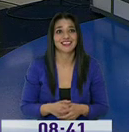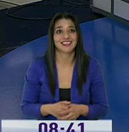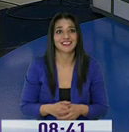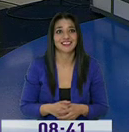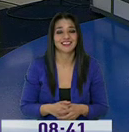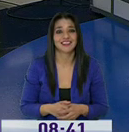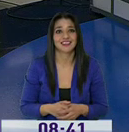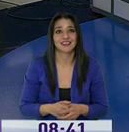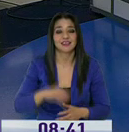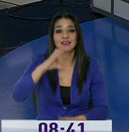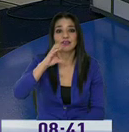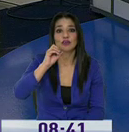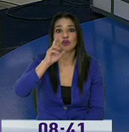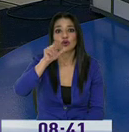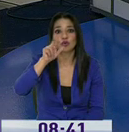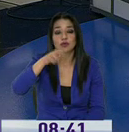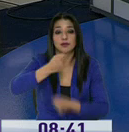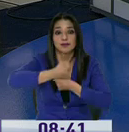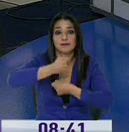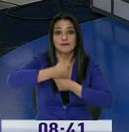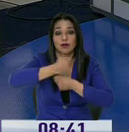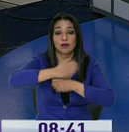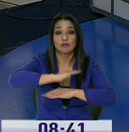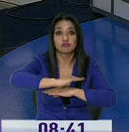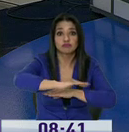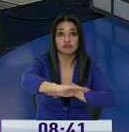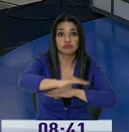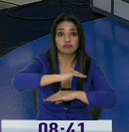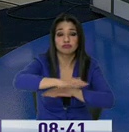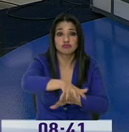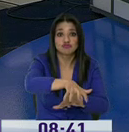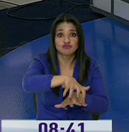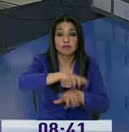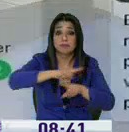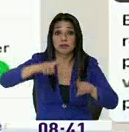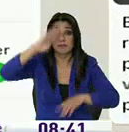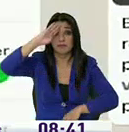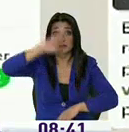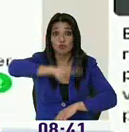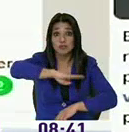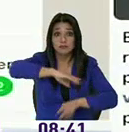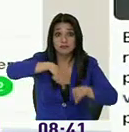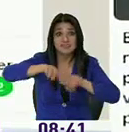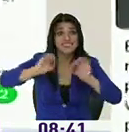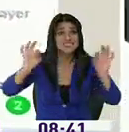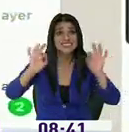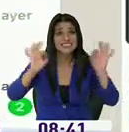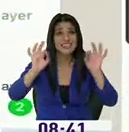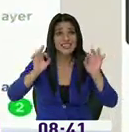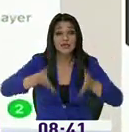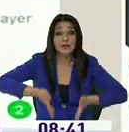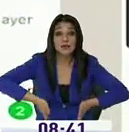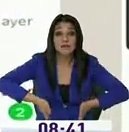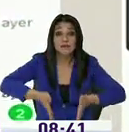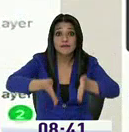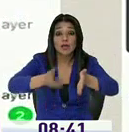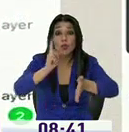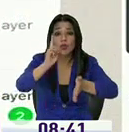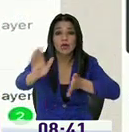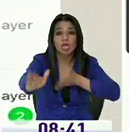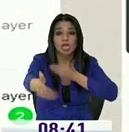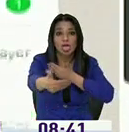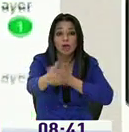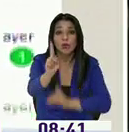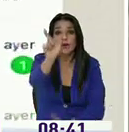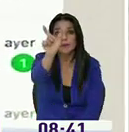ustedes, Coruña, están haciendo trabajos de repavimentación, pero es tanta la ausencia de Policía Metropolitana y de Tránsito que la única vía para acceder se encuentra bloqueada por